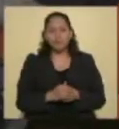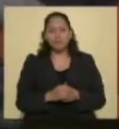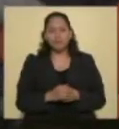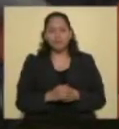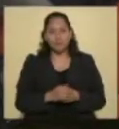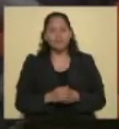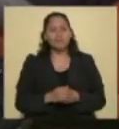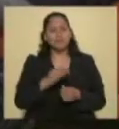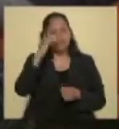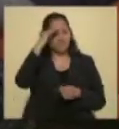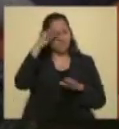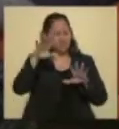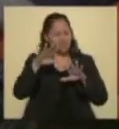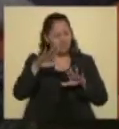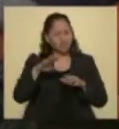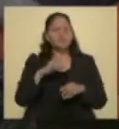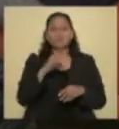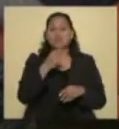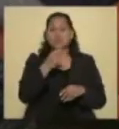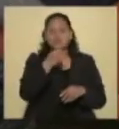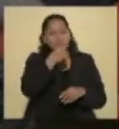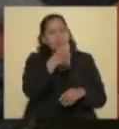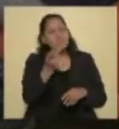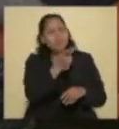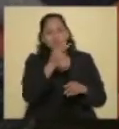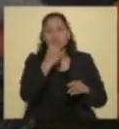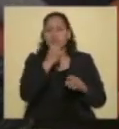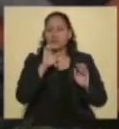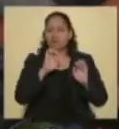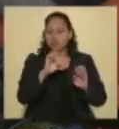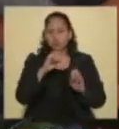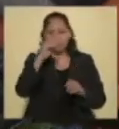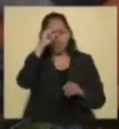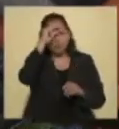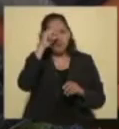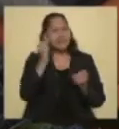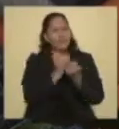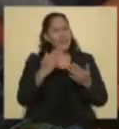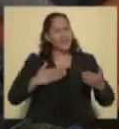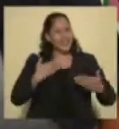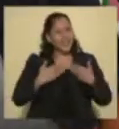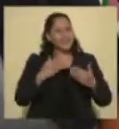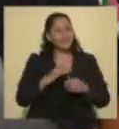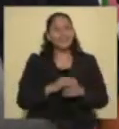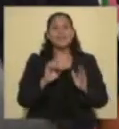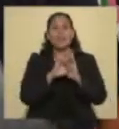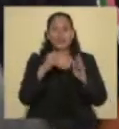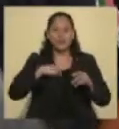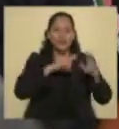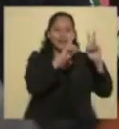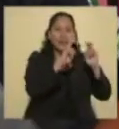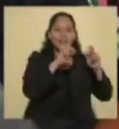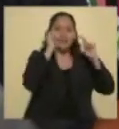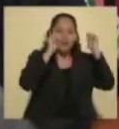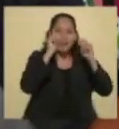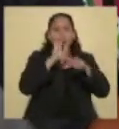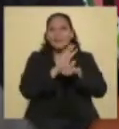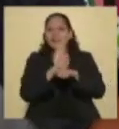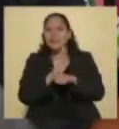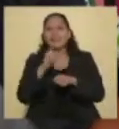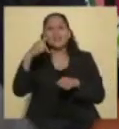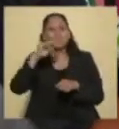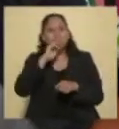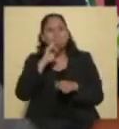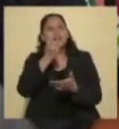Qué buena, señorón Miguel. Qué buena entrevista, qué galanazo. Todo un estuche. Y qué divertido. Sí, porque pasamos del turismo al cine, a